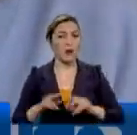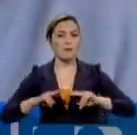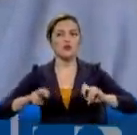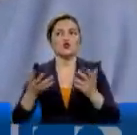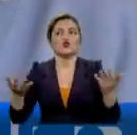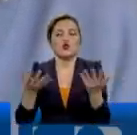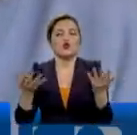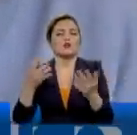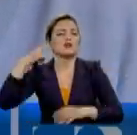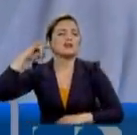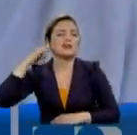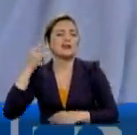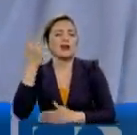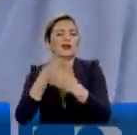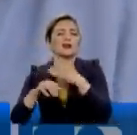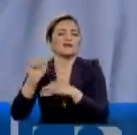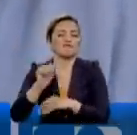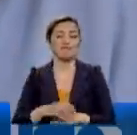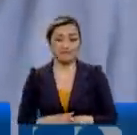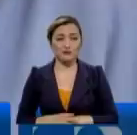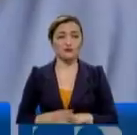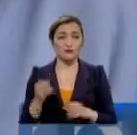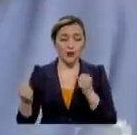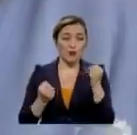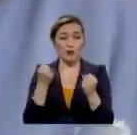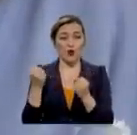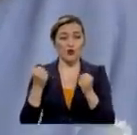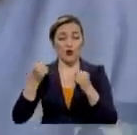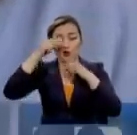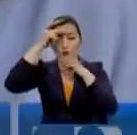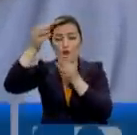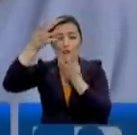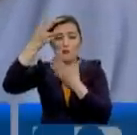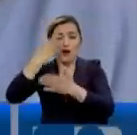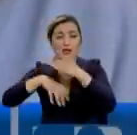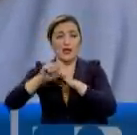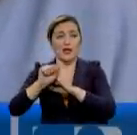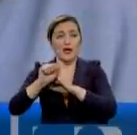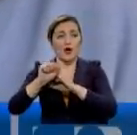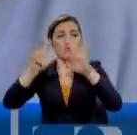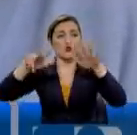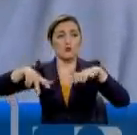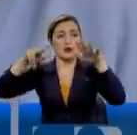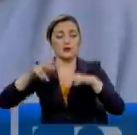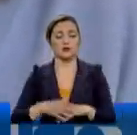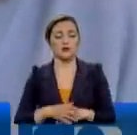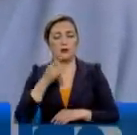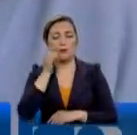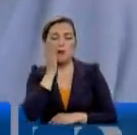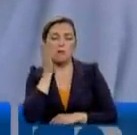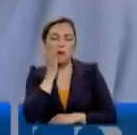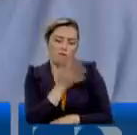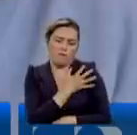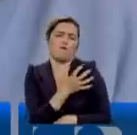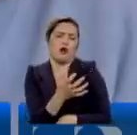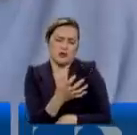Está desesperada porque está sin noticias desde hace 8 meses. Está fuerte como todo padre, como toda mamá que